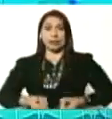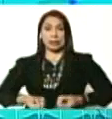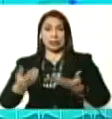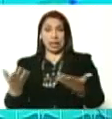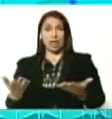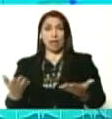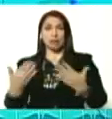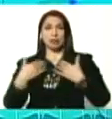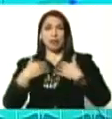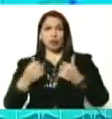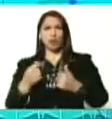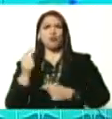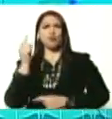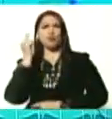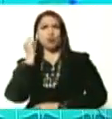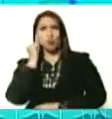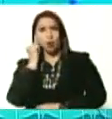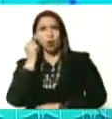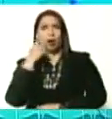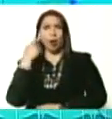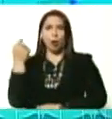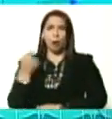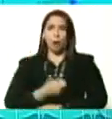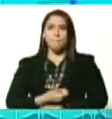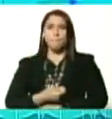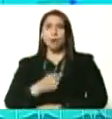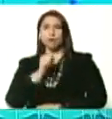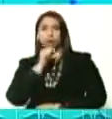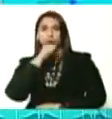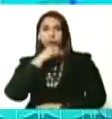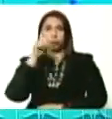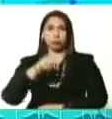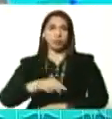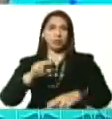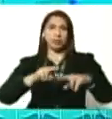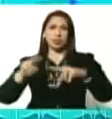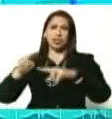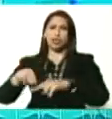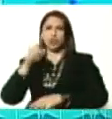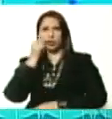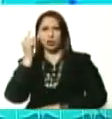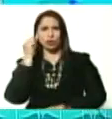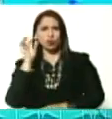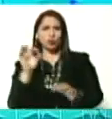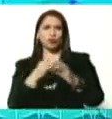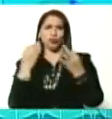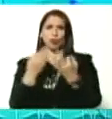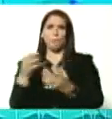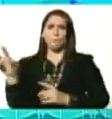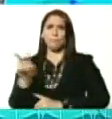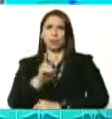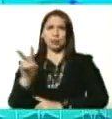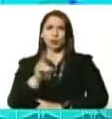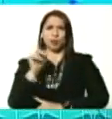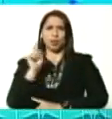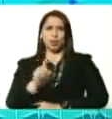salud a la mujer, al hombre, al anciano, al niño, a la niña, a la familia venezolana que la